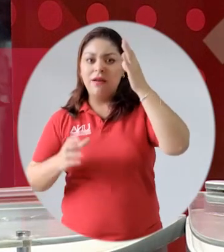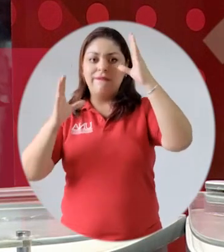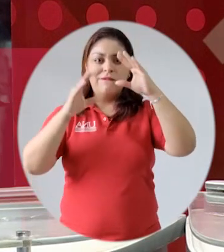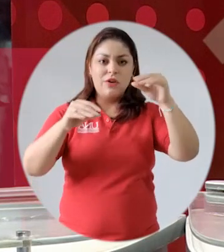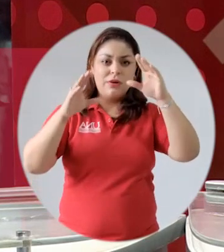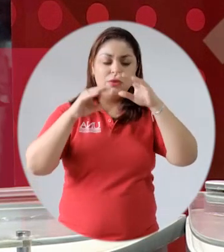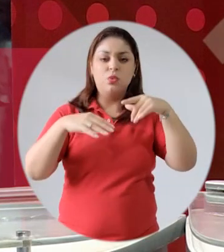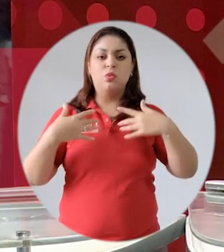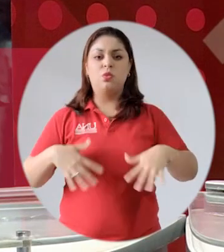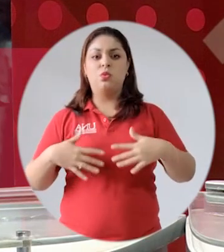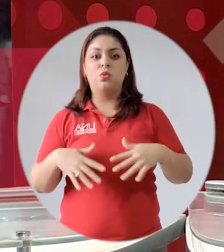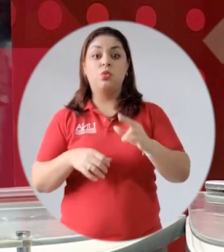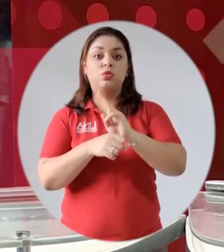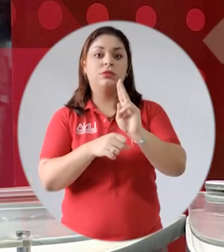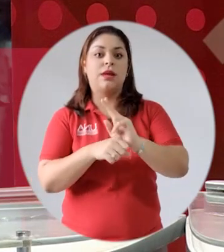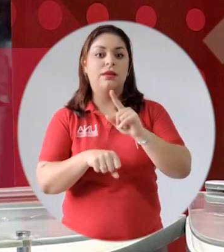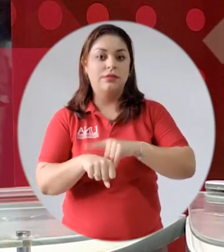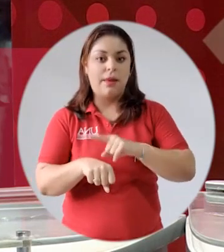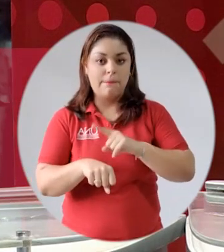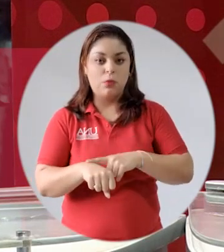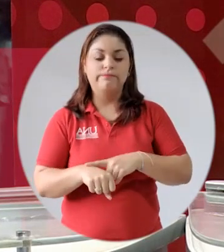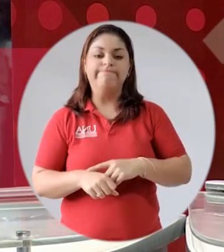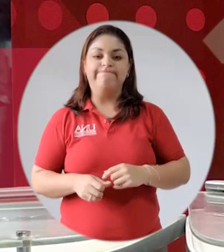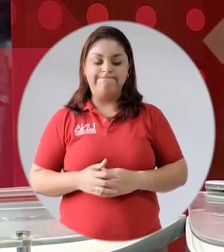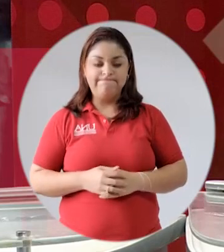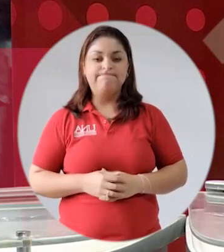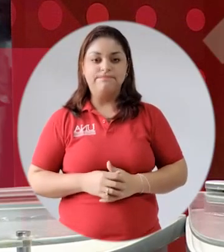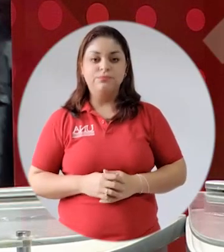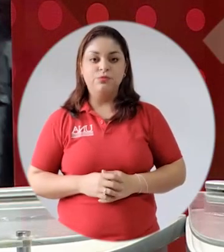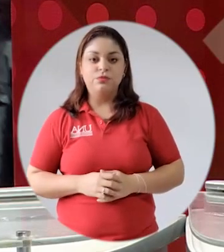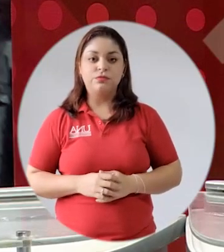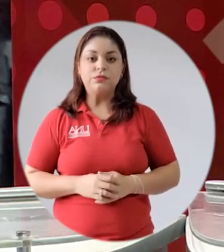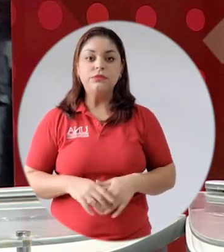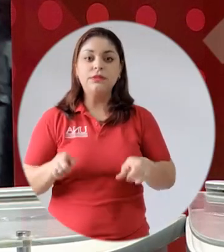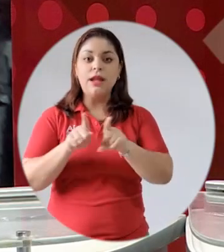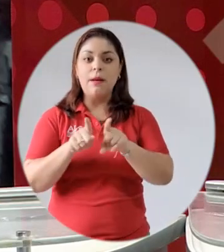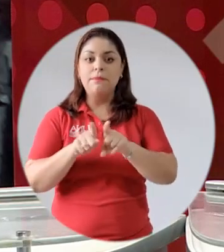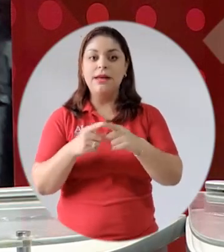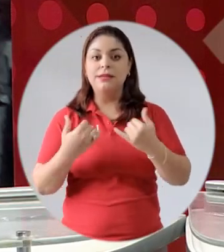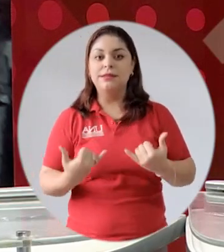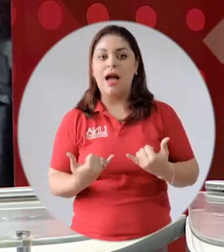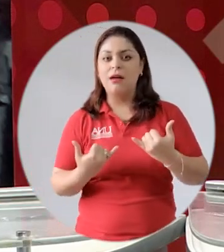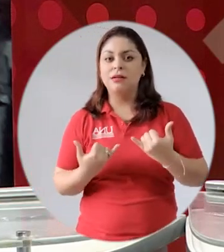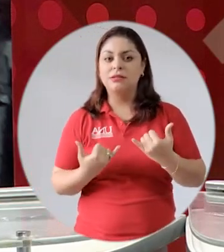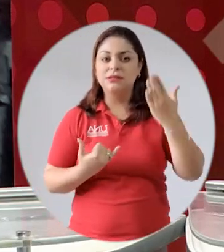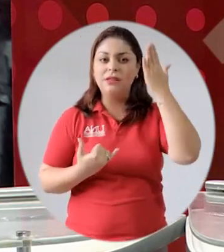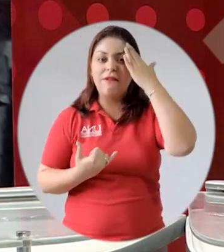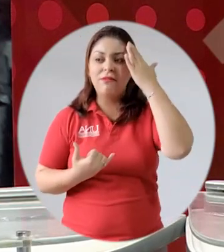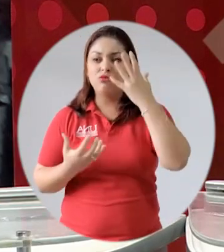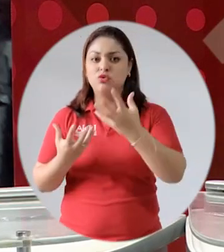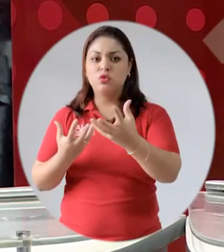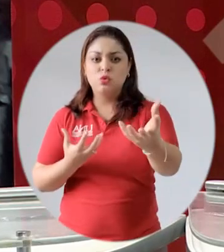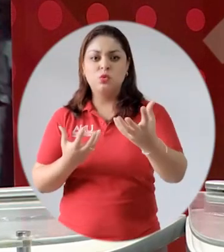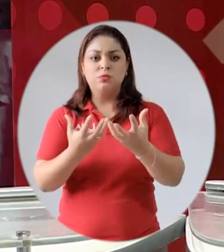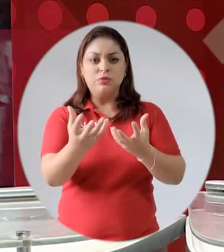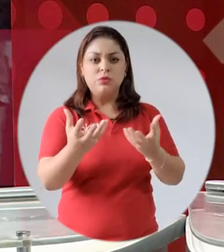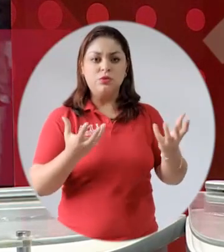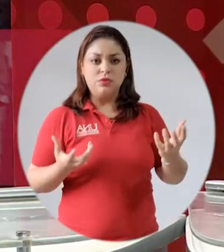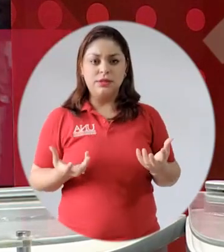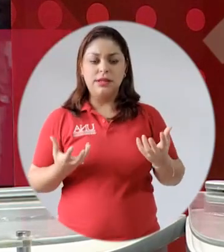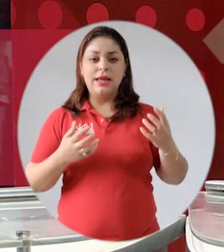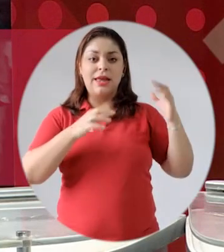podemos comprobar que las mujeres migrantes trabajan o sus dobles jornadas de trabajo son mayores.